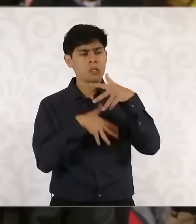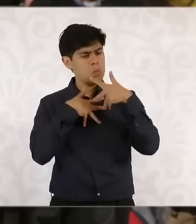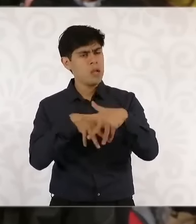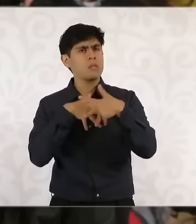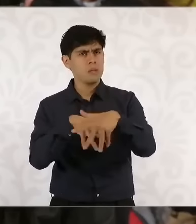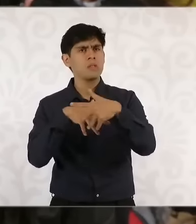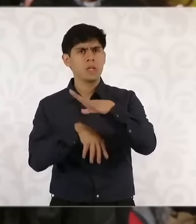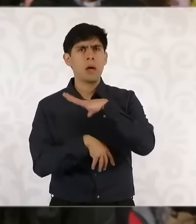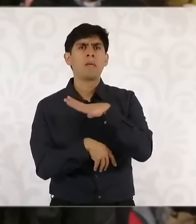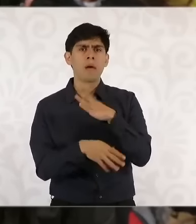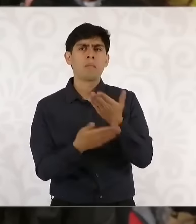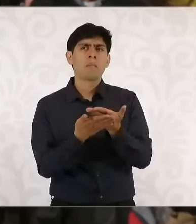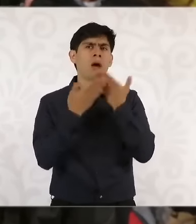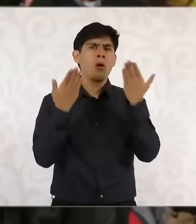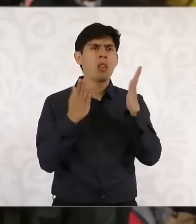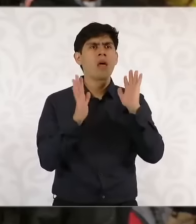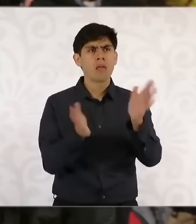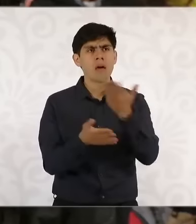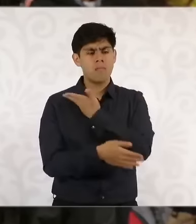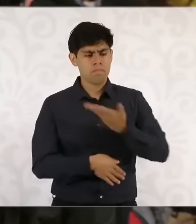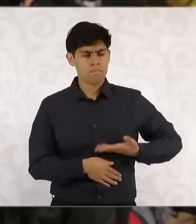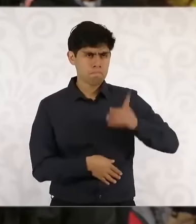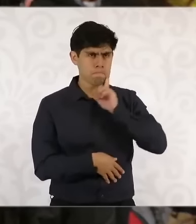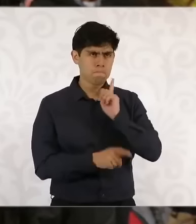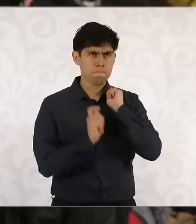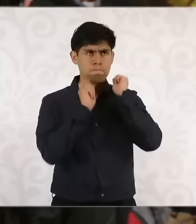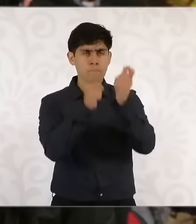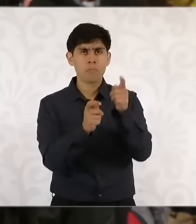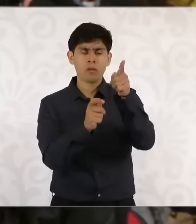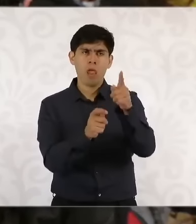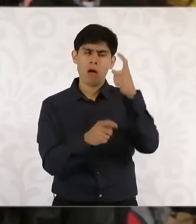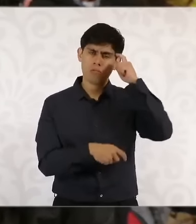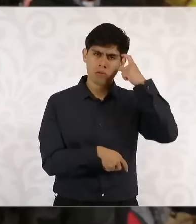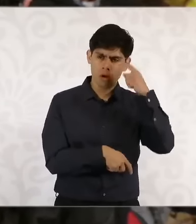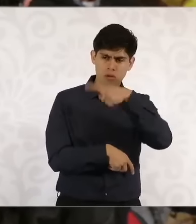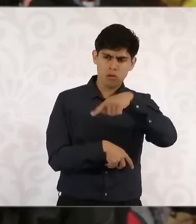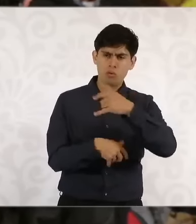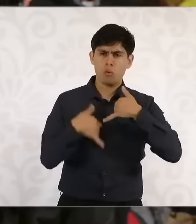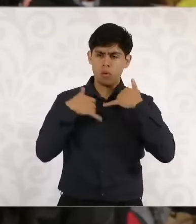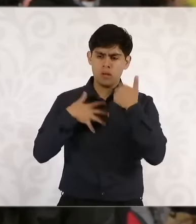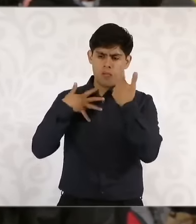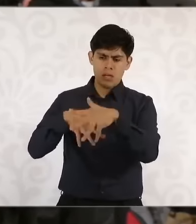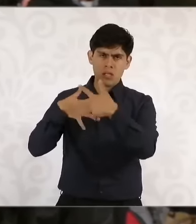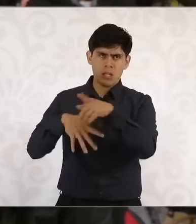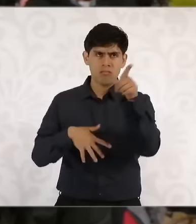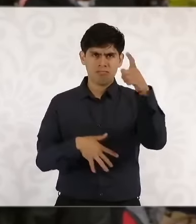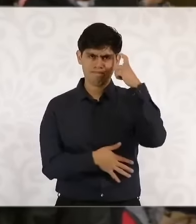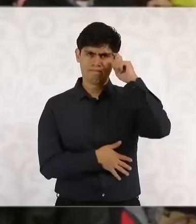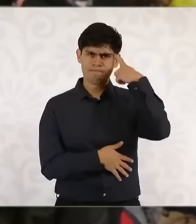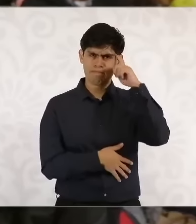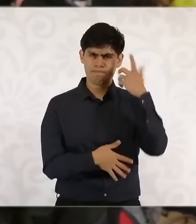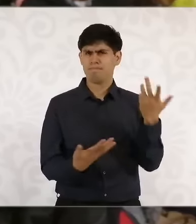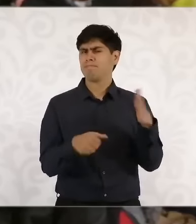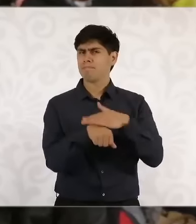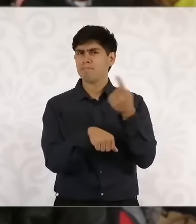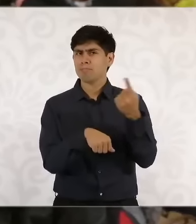qué ahora le molesta que los jóvenes salgan a marchar. Esta pregunta, presidenta, y de